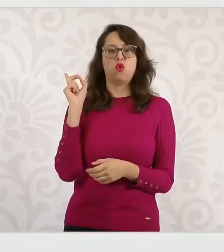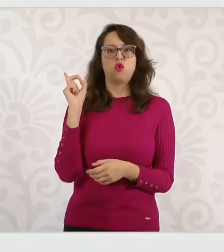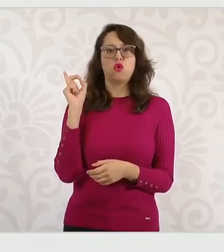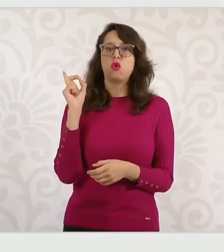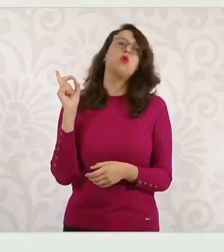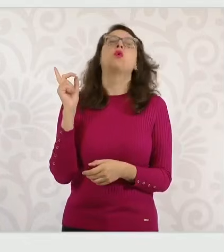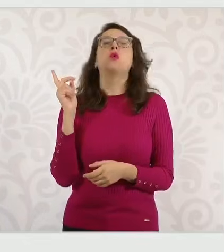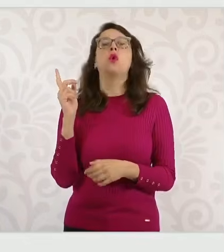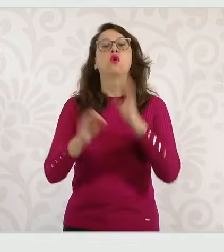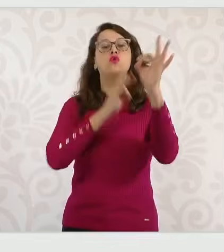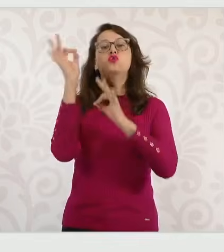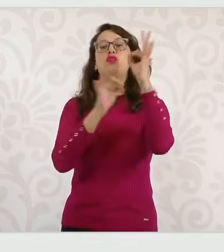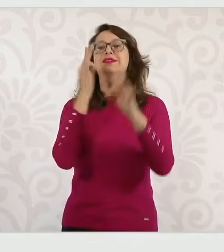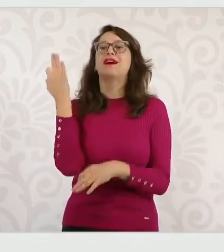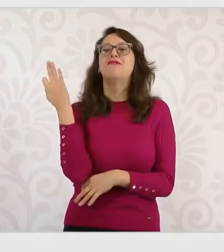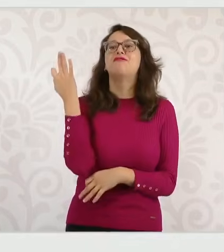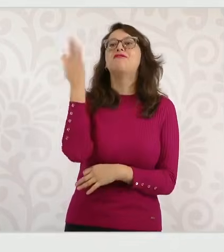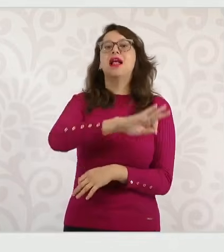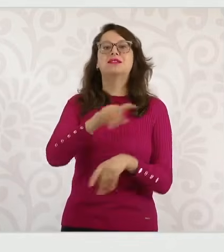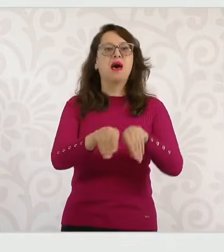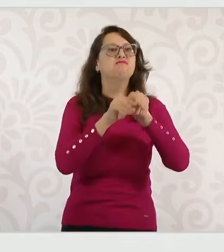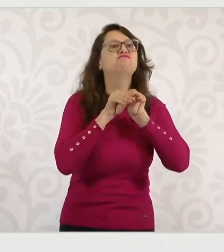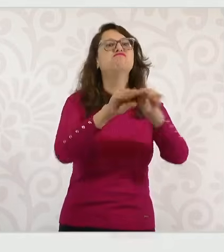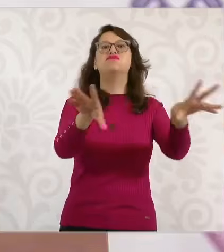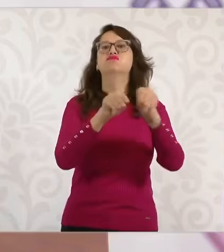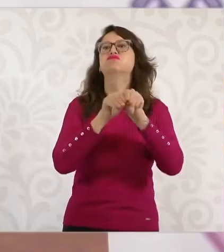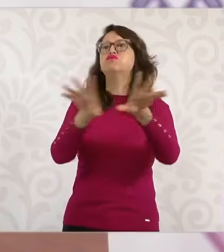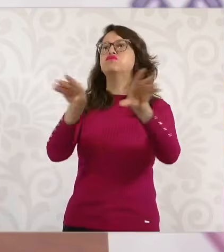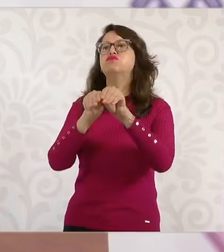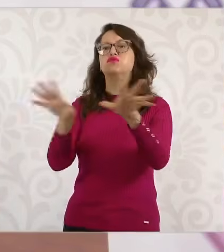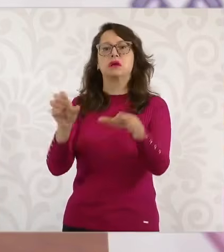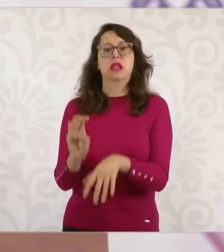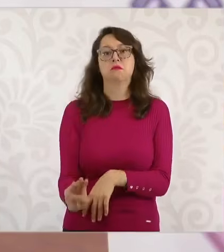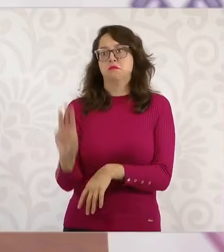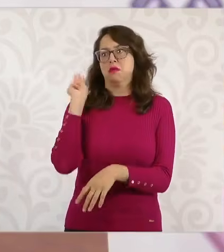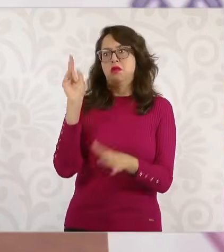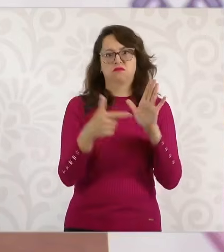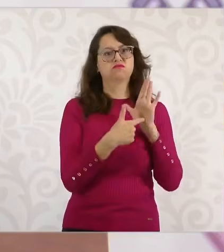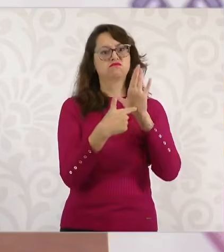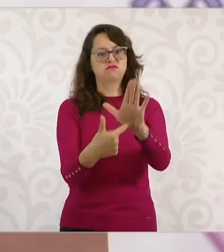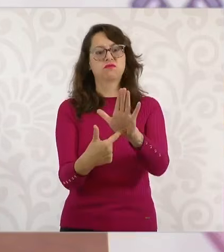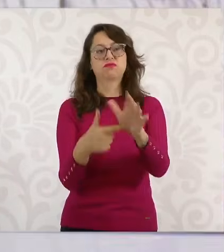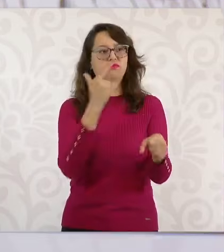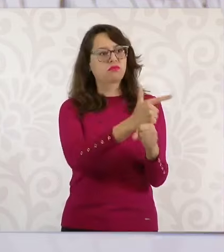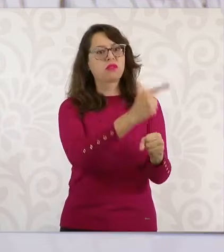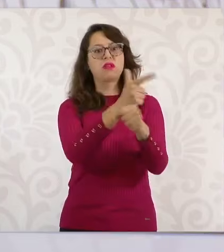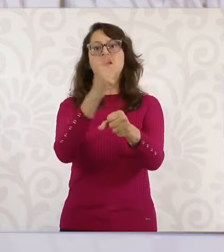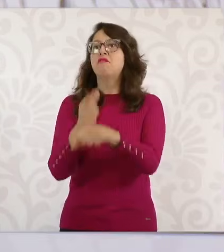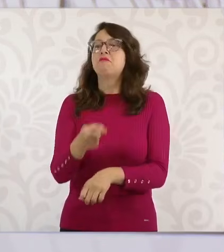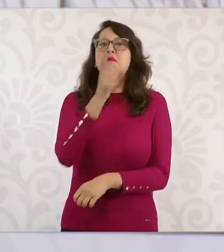el detector de mentiras el miércoles de la semana pasada. Muchísima noticia falsa. Y si uno ve las